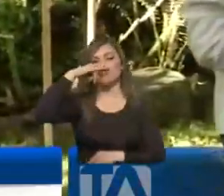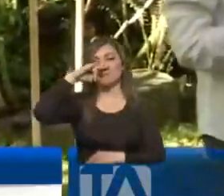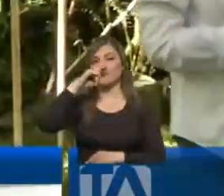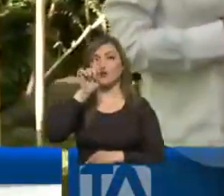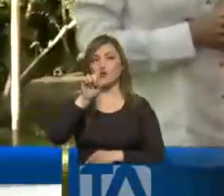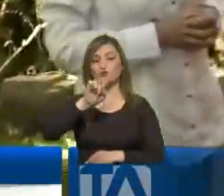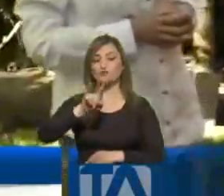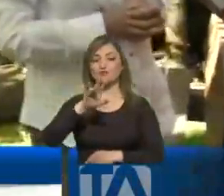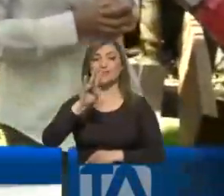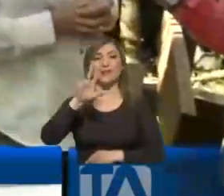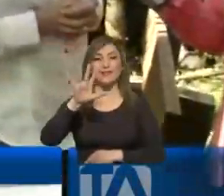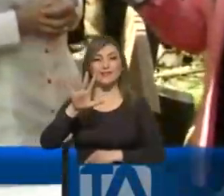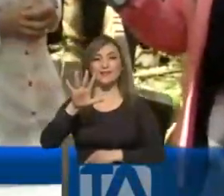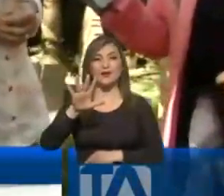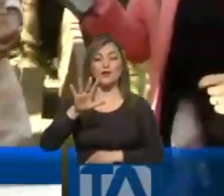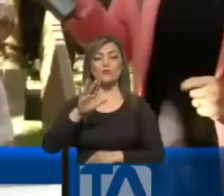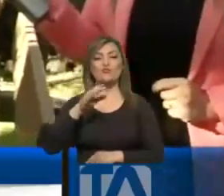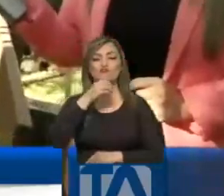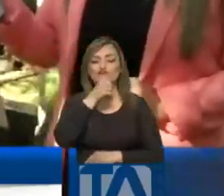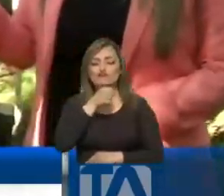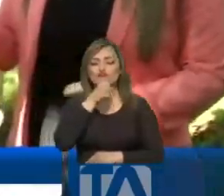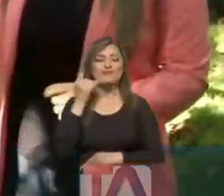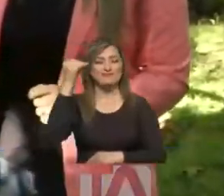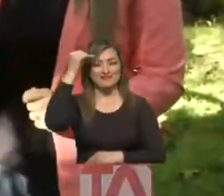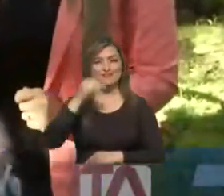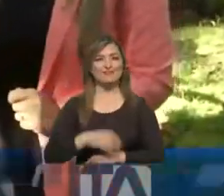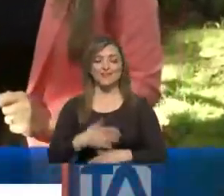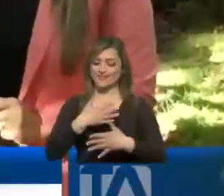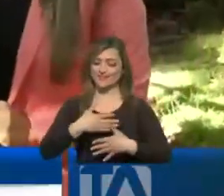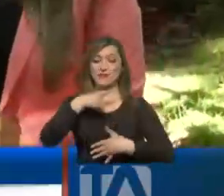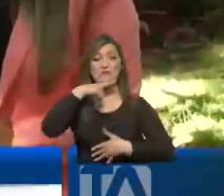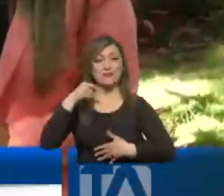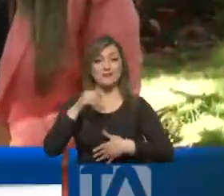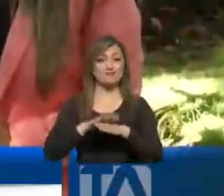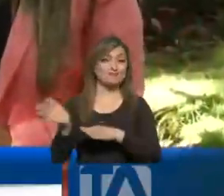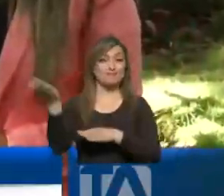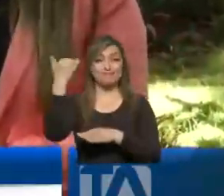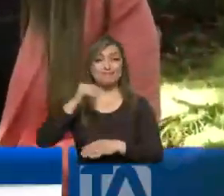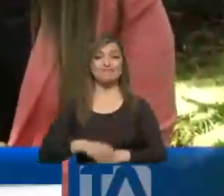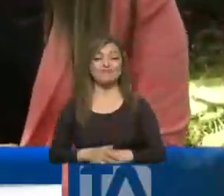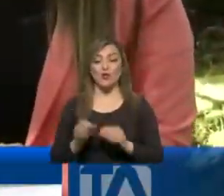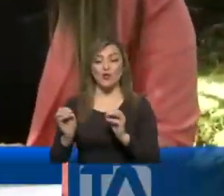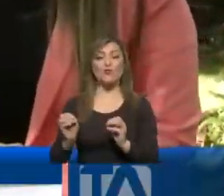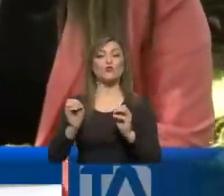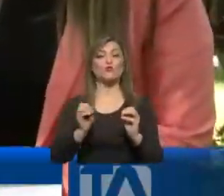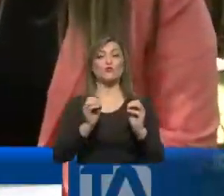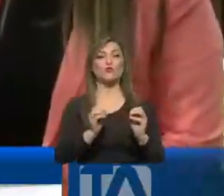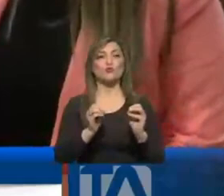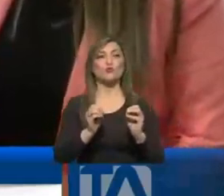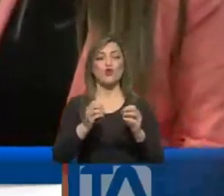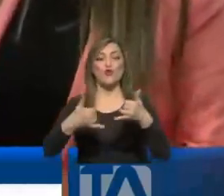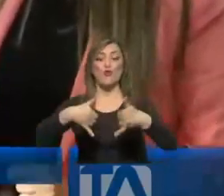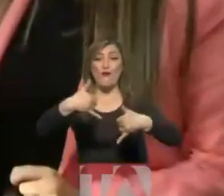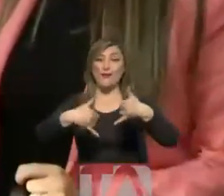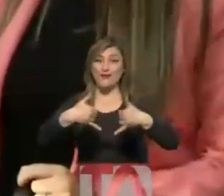niños y 1.75 para la tercera edad. Disfrútelo durante este feriado porque además hemos organizado atractivos juegos